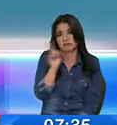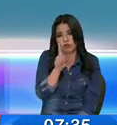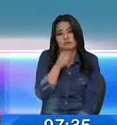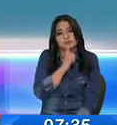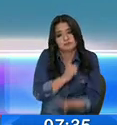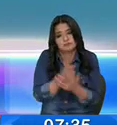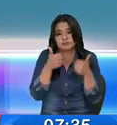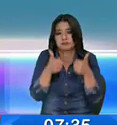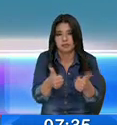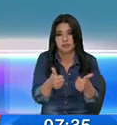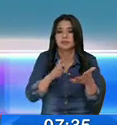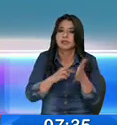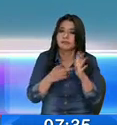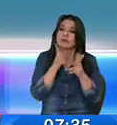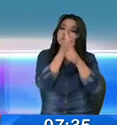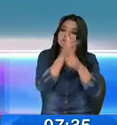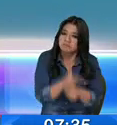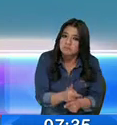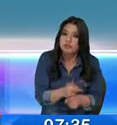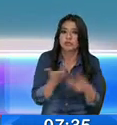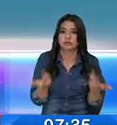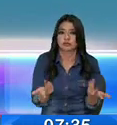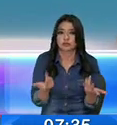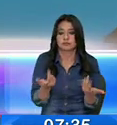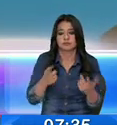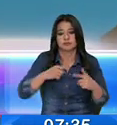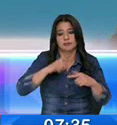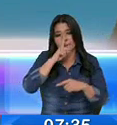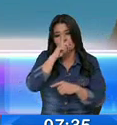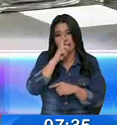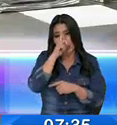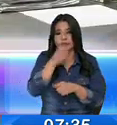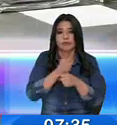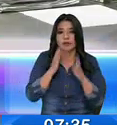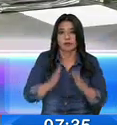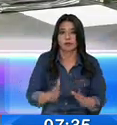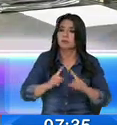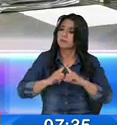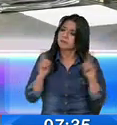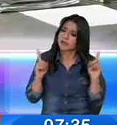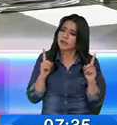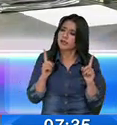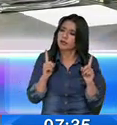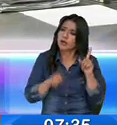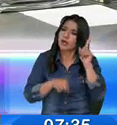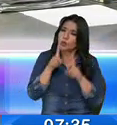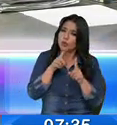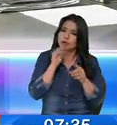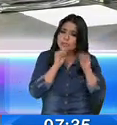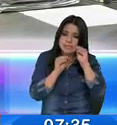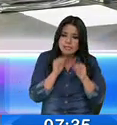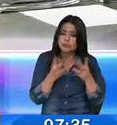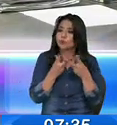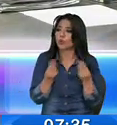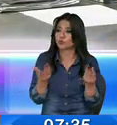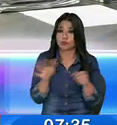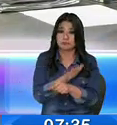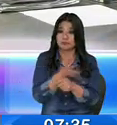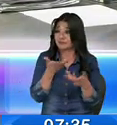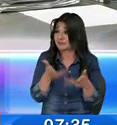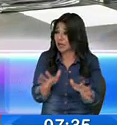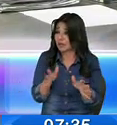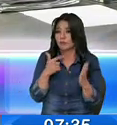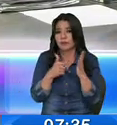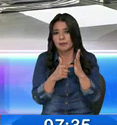tiene el espíritu de protección a la parte más débil pero hay que protegerlo mucho para muchos parches que no ha solucionado la